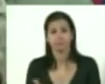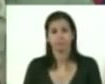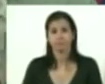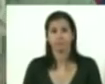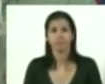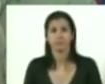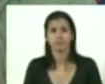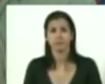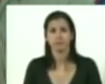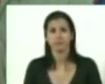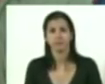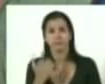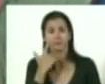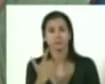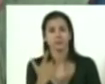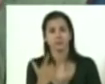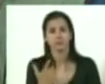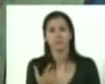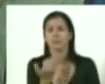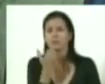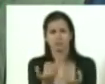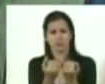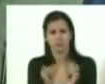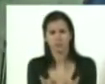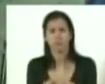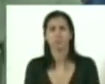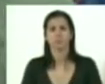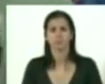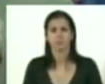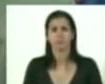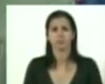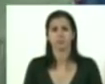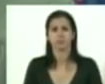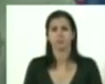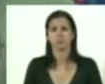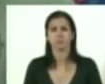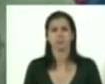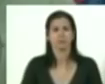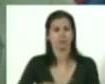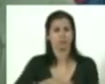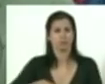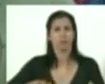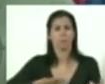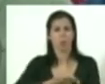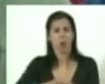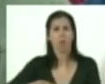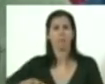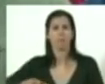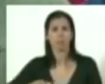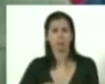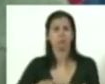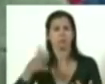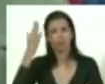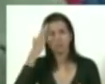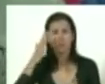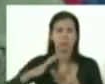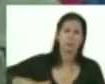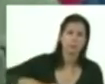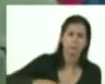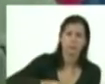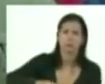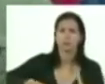Pero fíjense lo que hicieron, y con esto concluyo, en medio de adversidades también económicas,